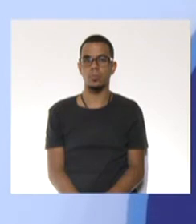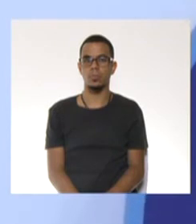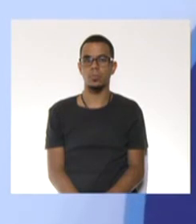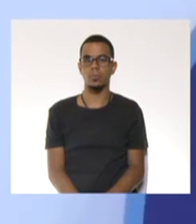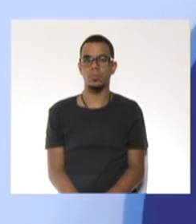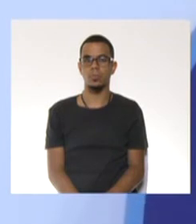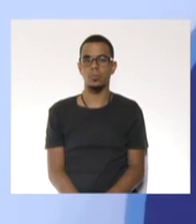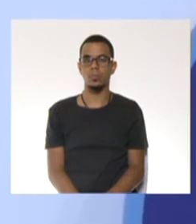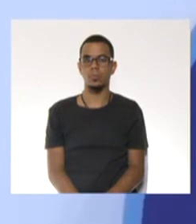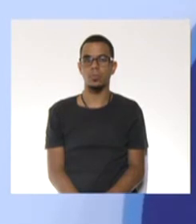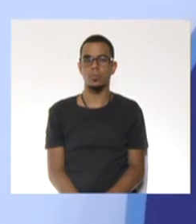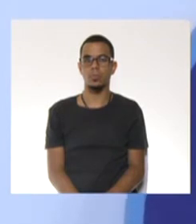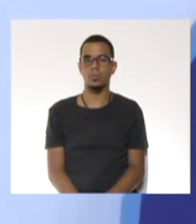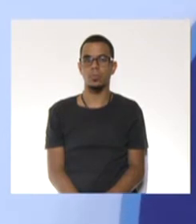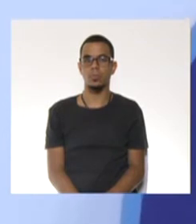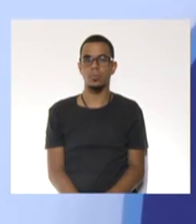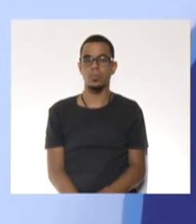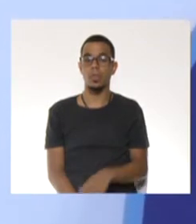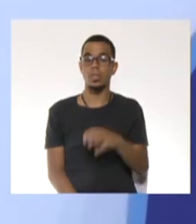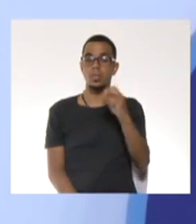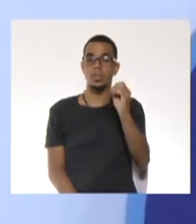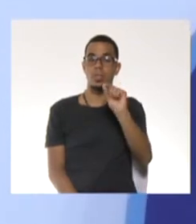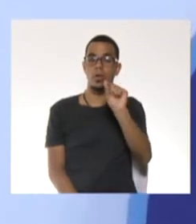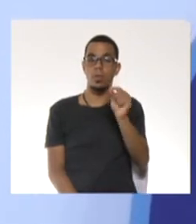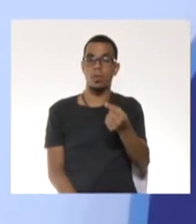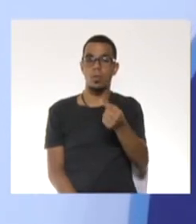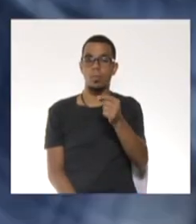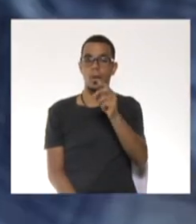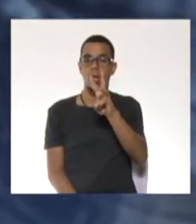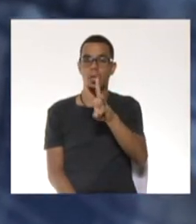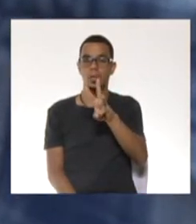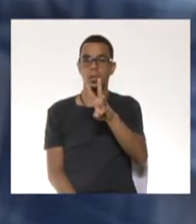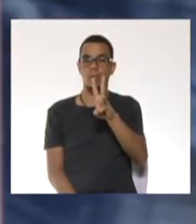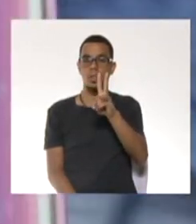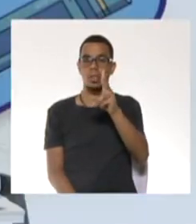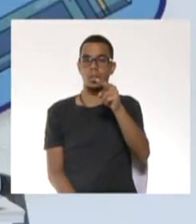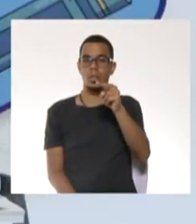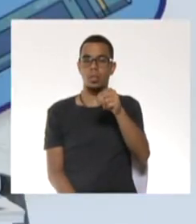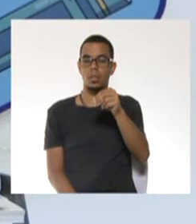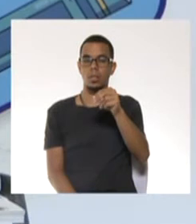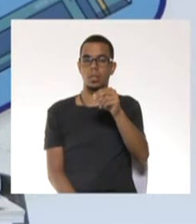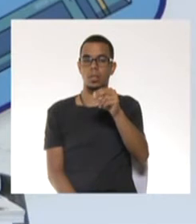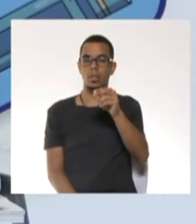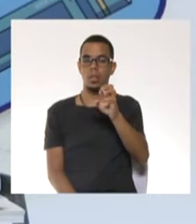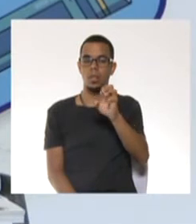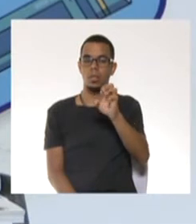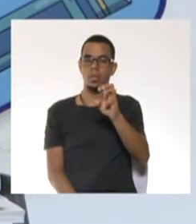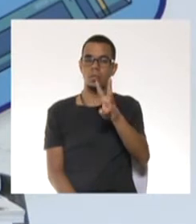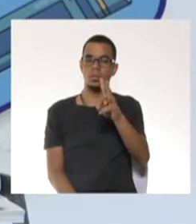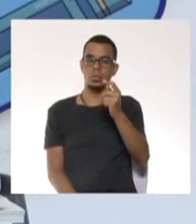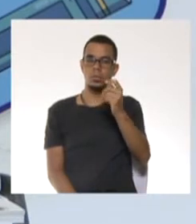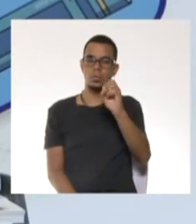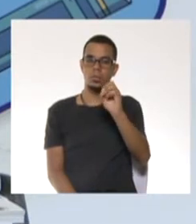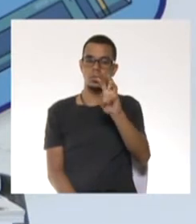indica que es de 0,3 newton, para que acá en cámara puedan observar